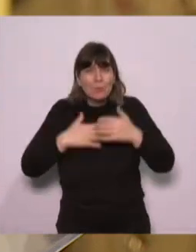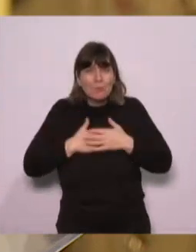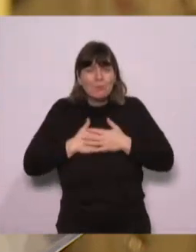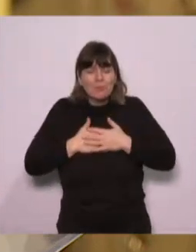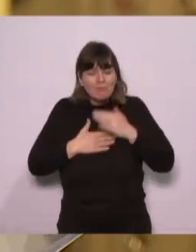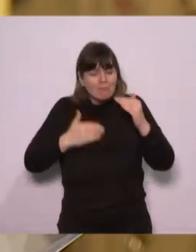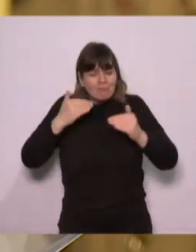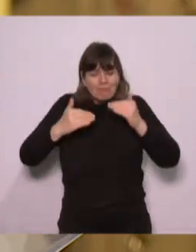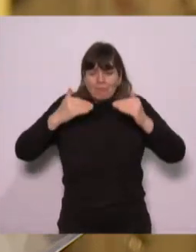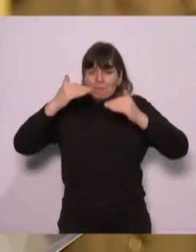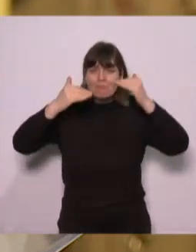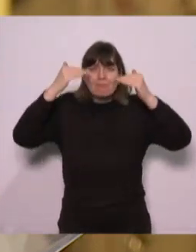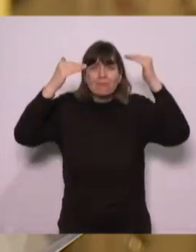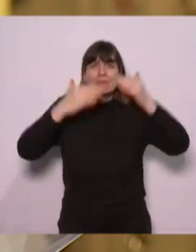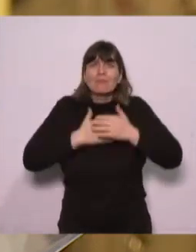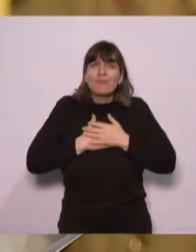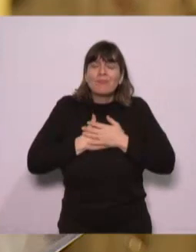iba creciendo.